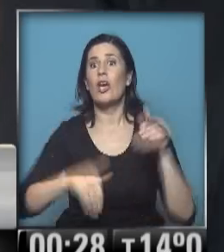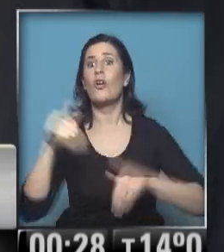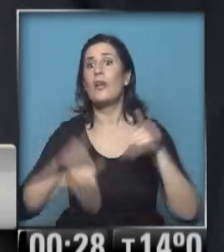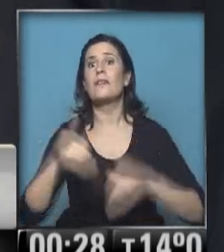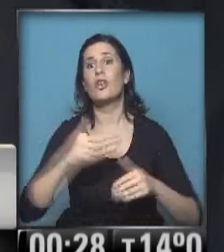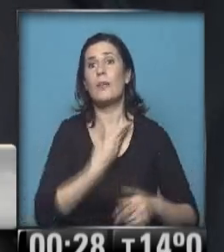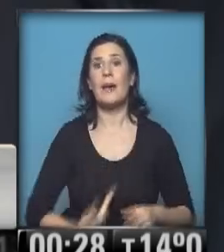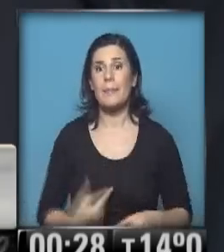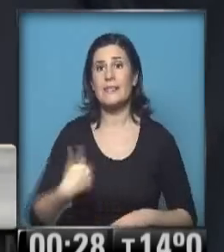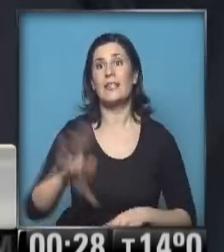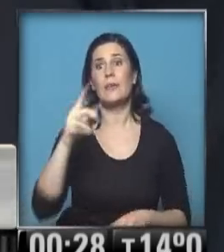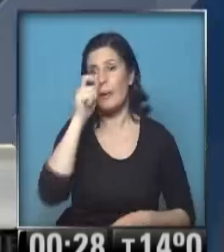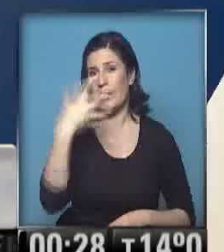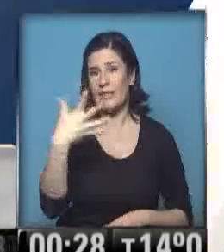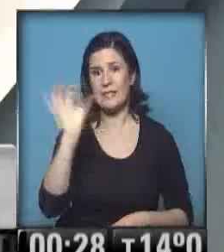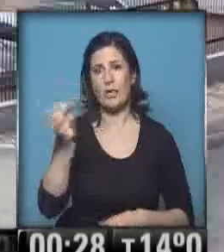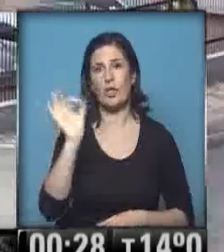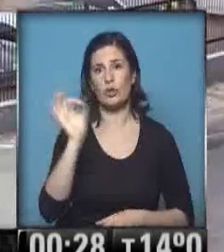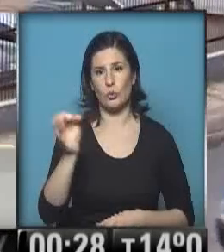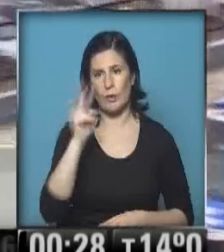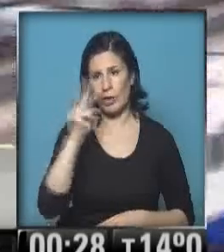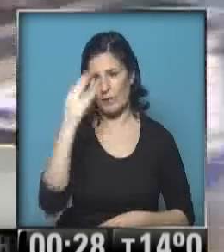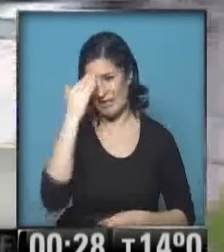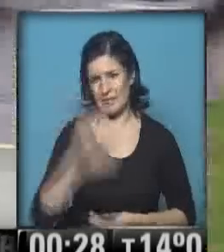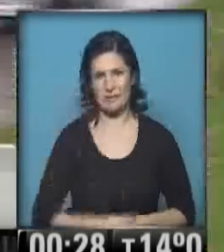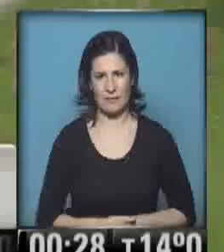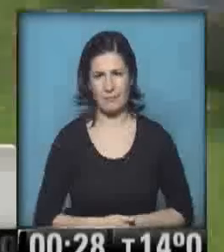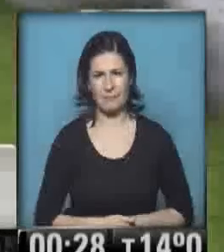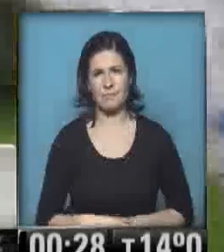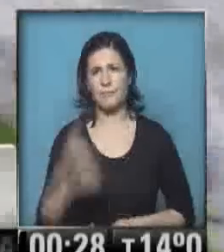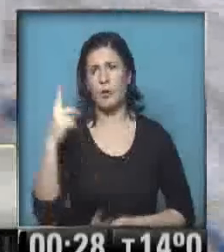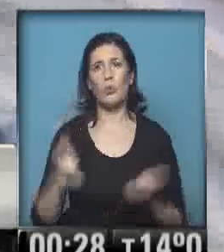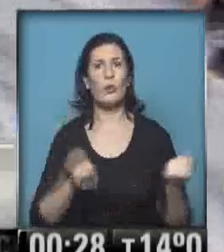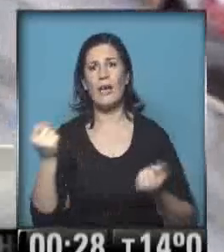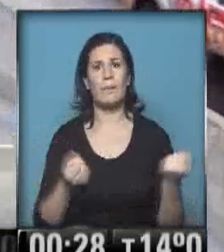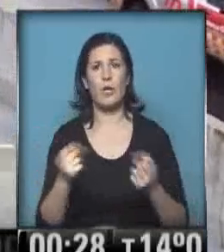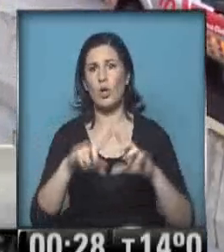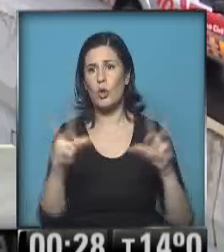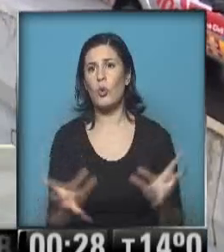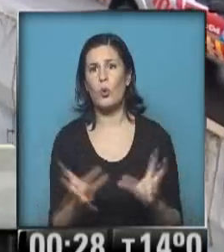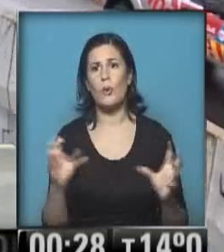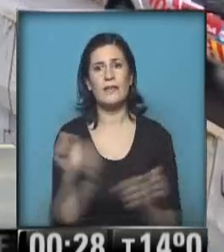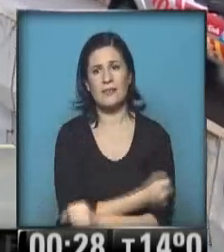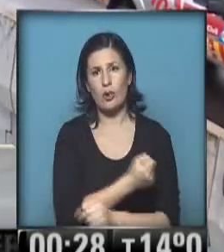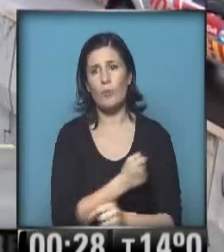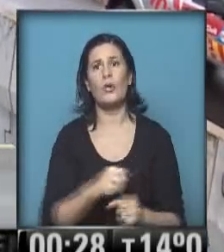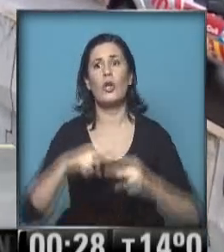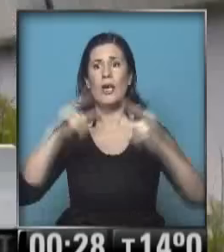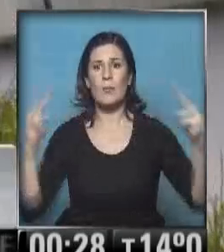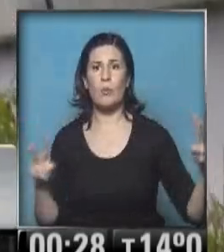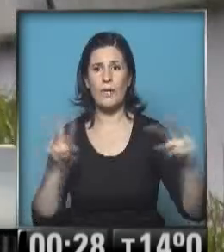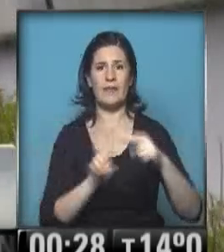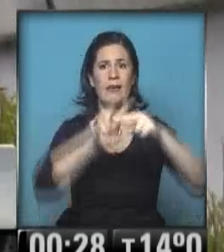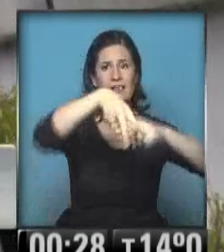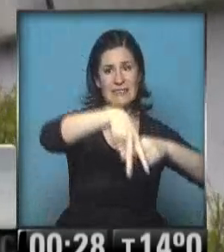presidenciales para el 25 de octubre. Un camión reventó un neumático y quedó suspendido sobre el Camino Negro en